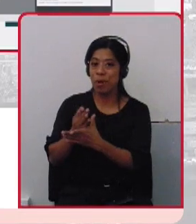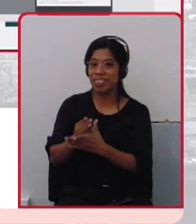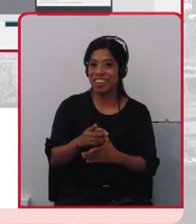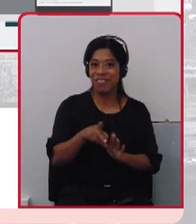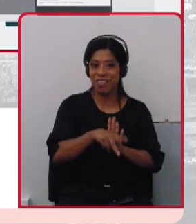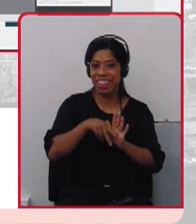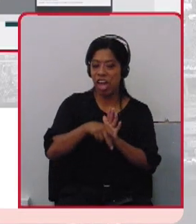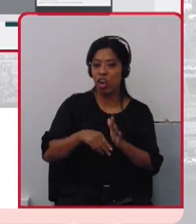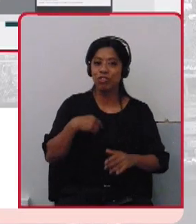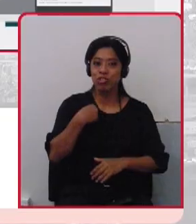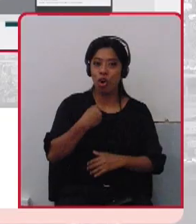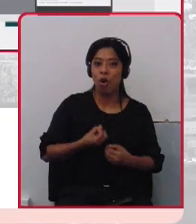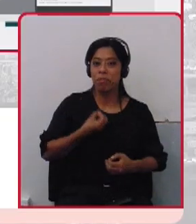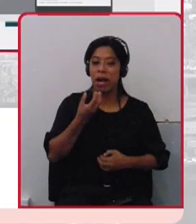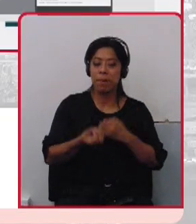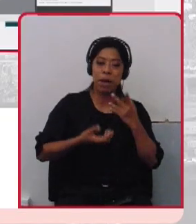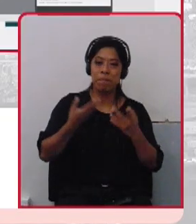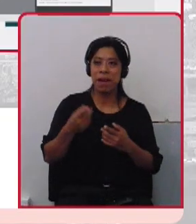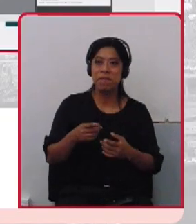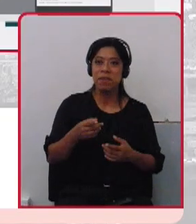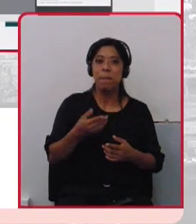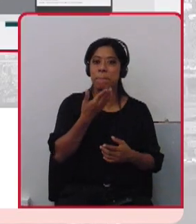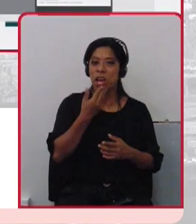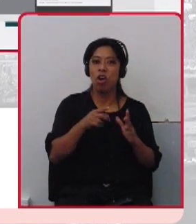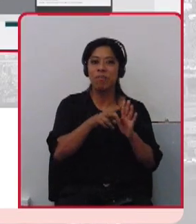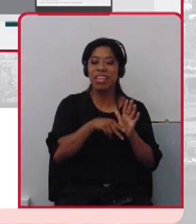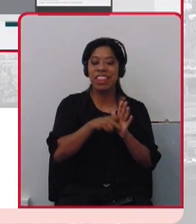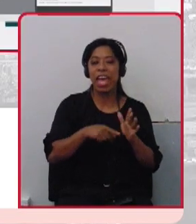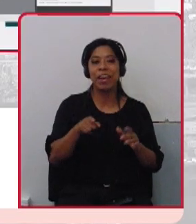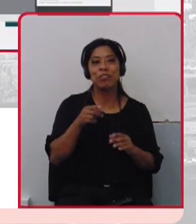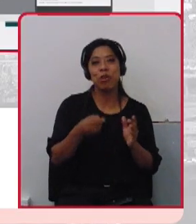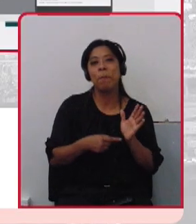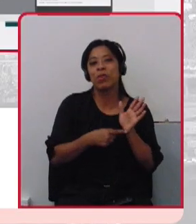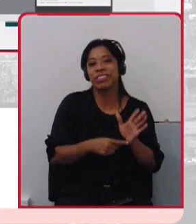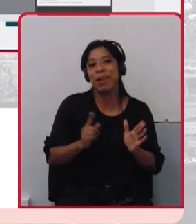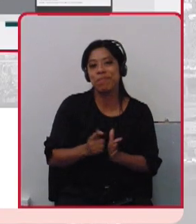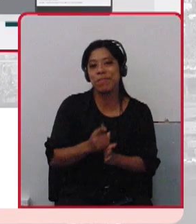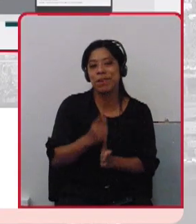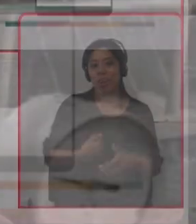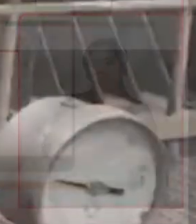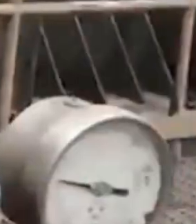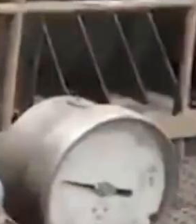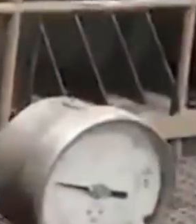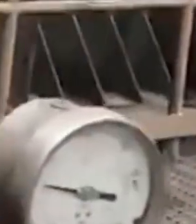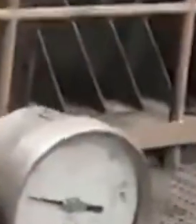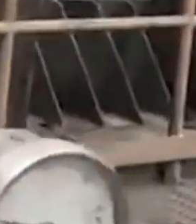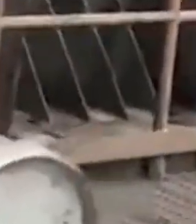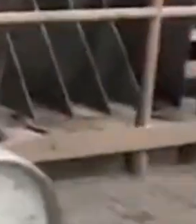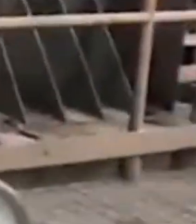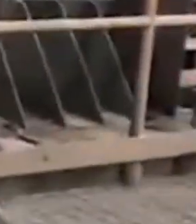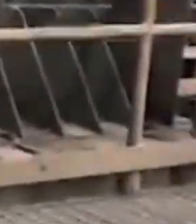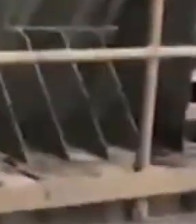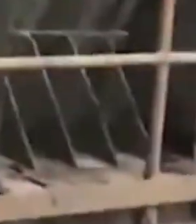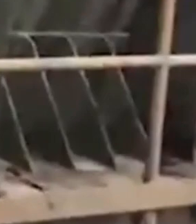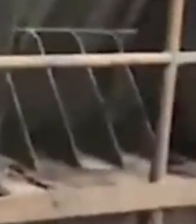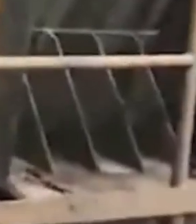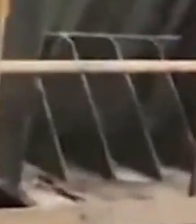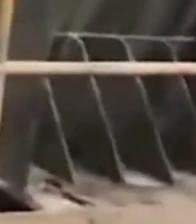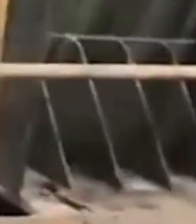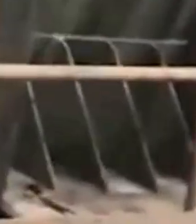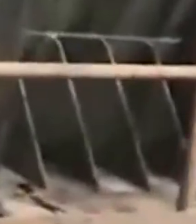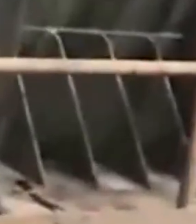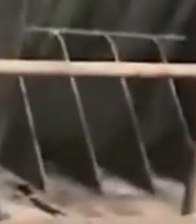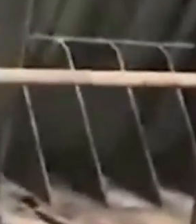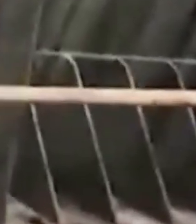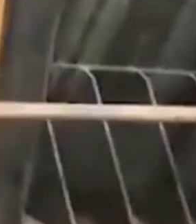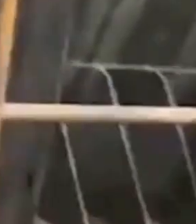que todo lo que he hablado, creo que ahí voy a empezar con eso y ya no hablaba nada, ¿no? Por favor, con el video. En cada parada de planta enfrentamos